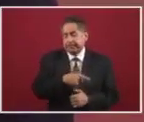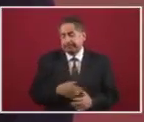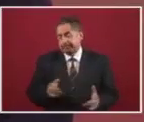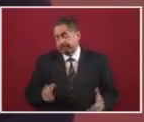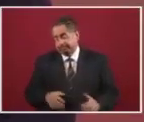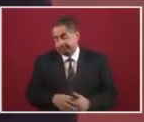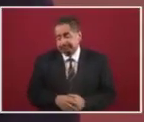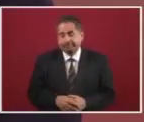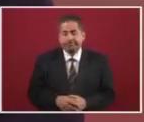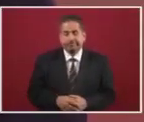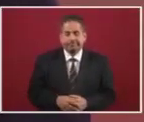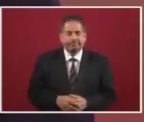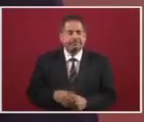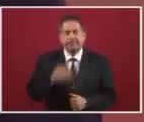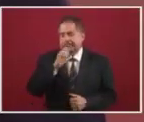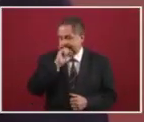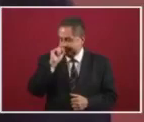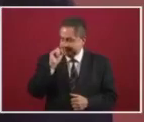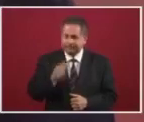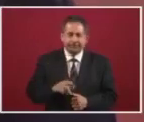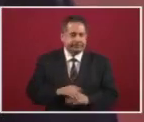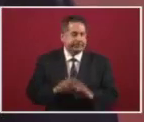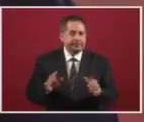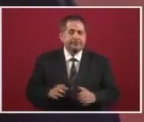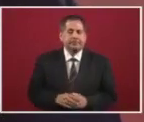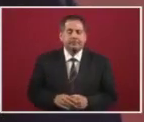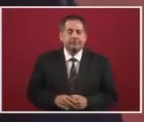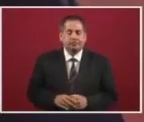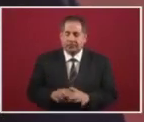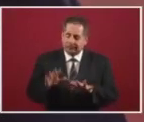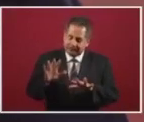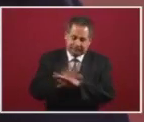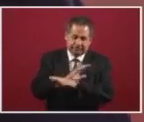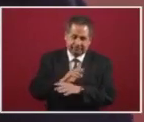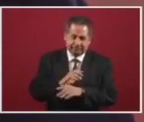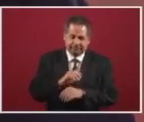Pero en eso también no hay cambio.